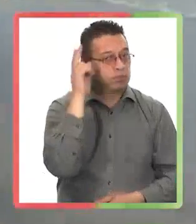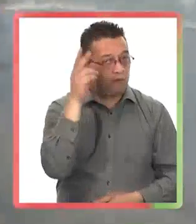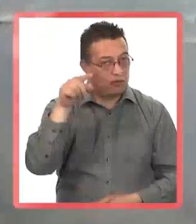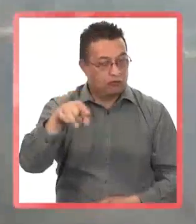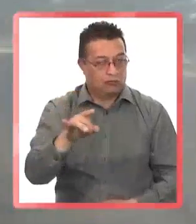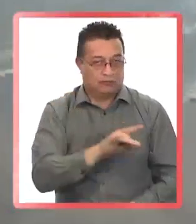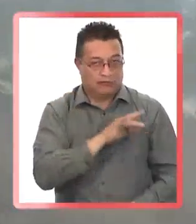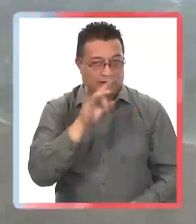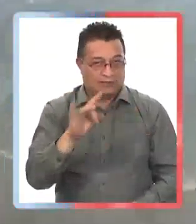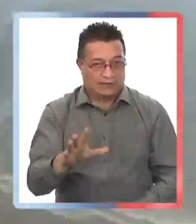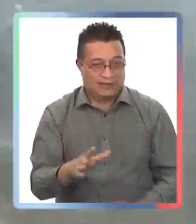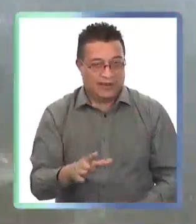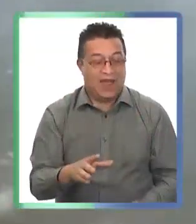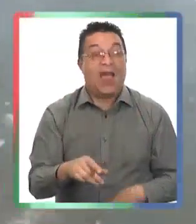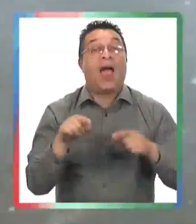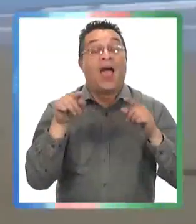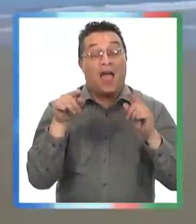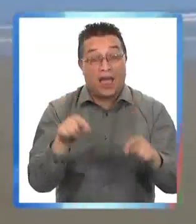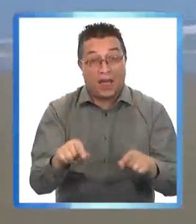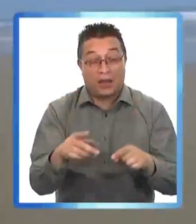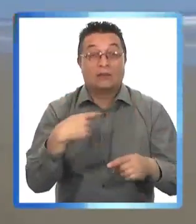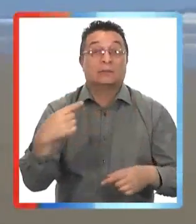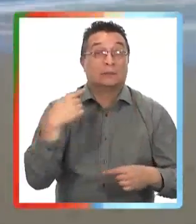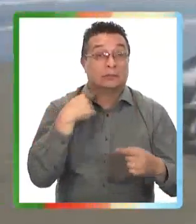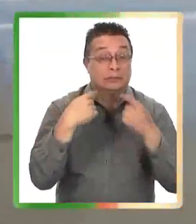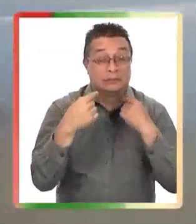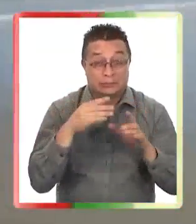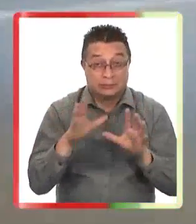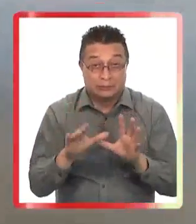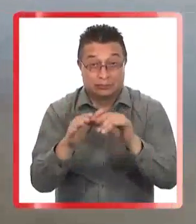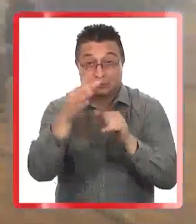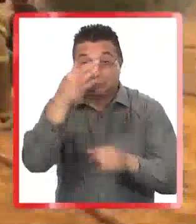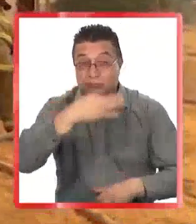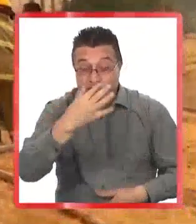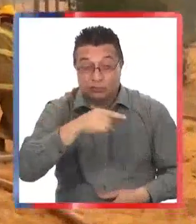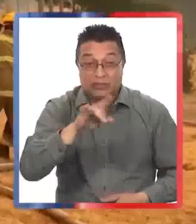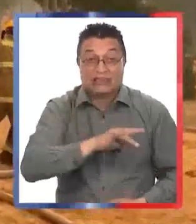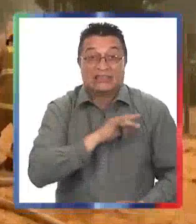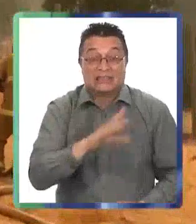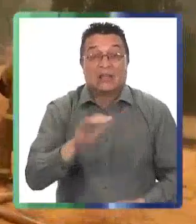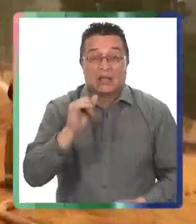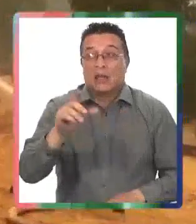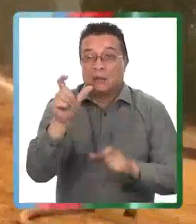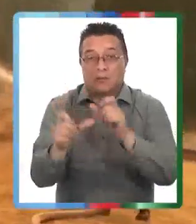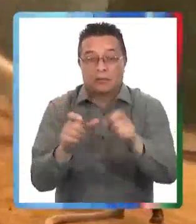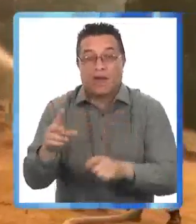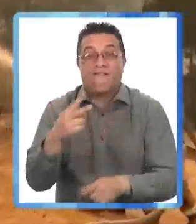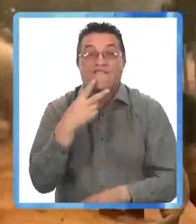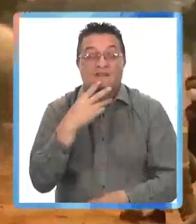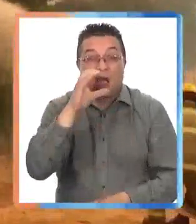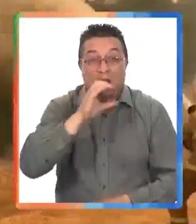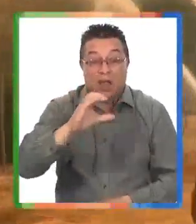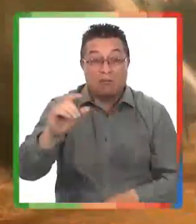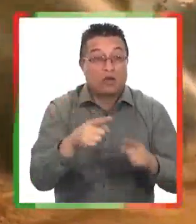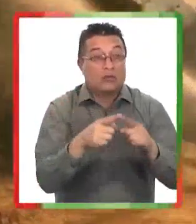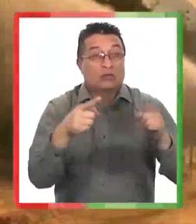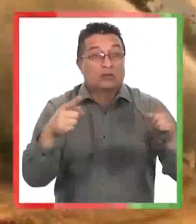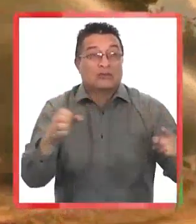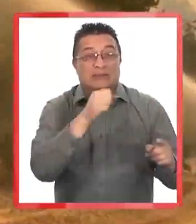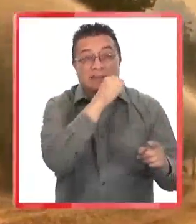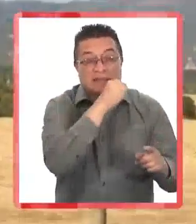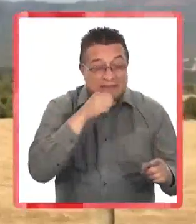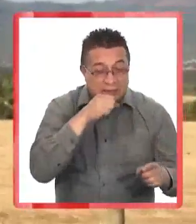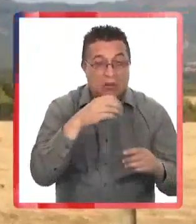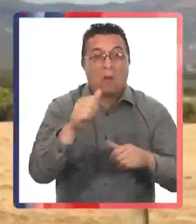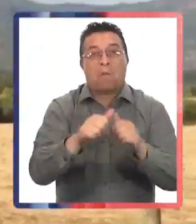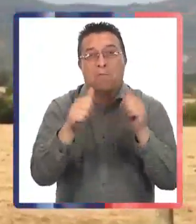temporalmente prohibida en nuestro país. Sobre el impacto de la gripe aviar en Chile y el apoyo a las familias que viven del campo en medio de esta larguísima